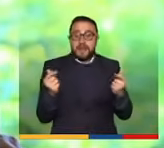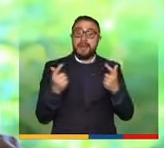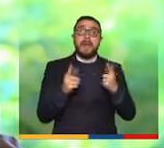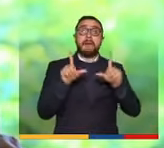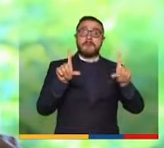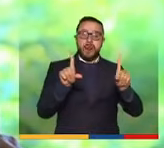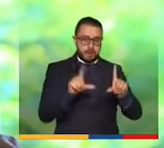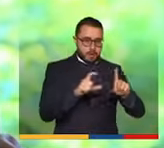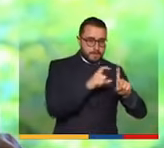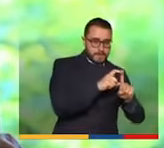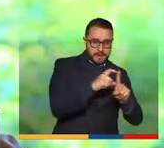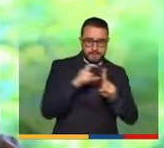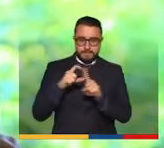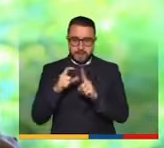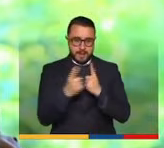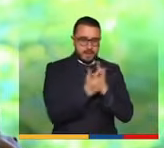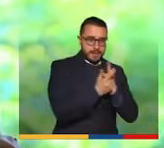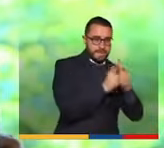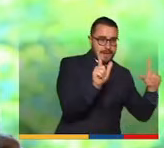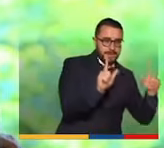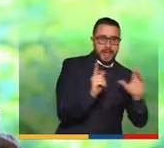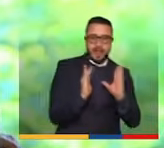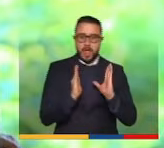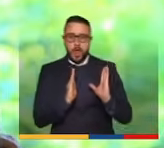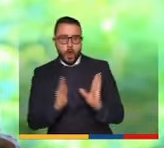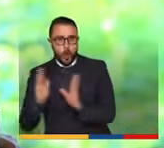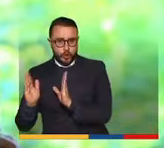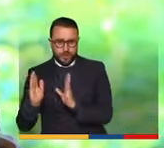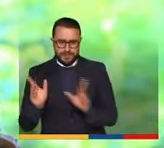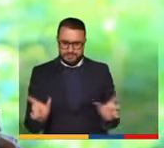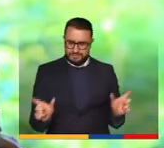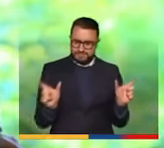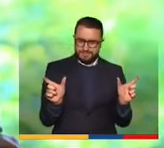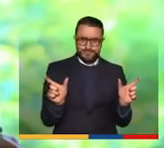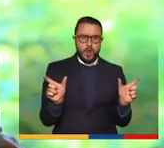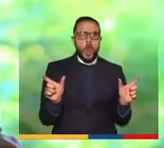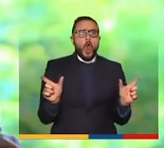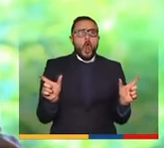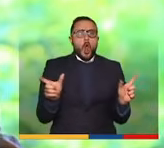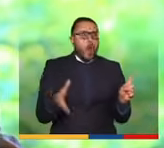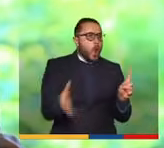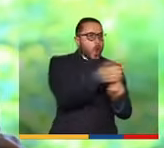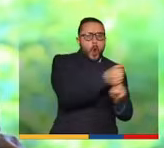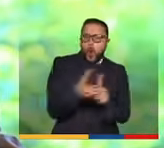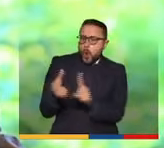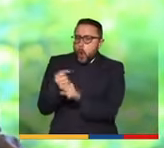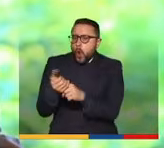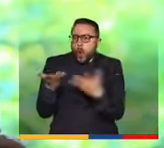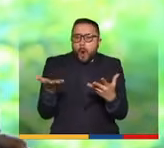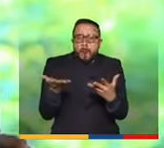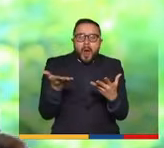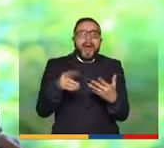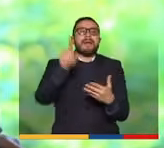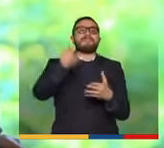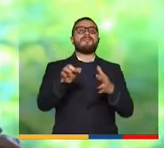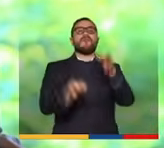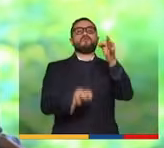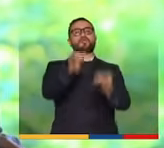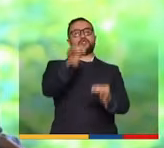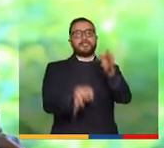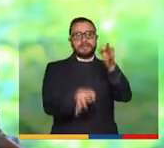Libertad y orden solo son posibles si hay justicia, y la paz solo es